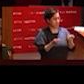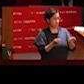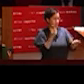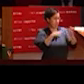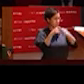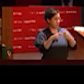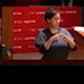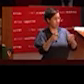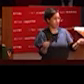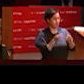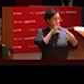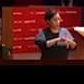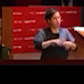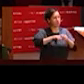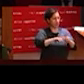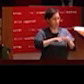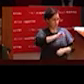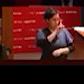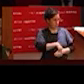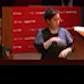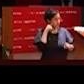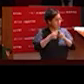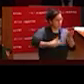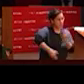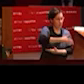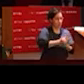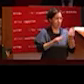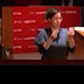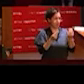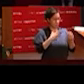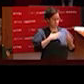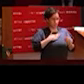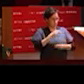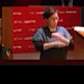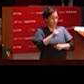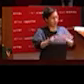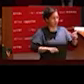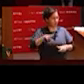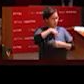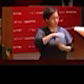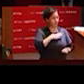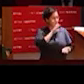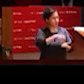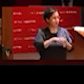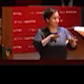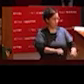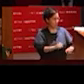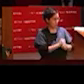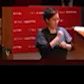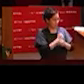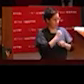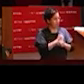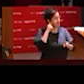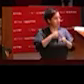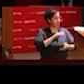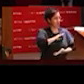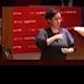como regalo solidario realizado realizado por nuestras personas del centro ocupacional que actúan como